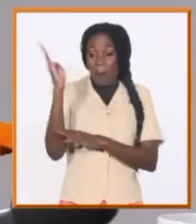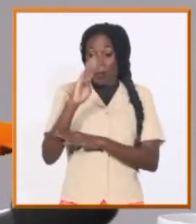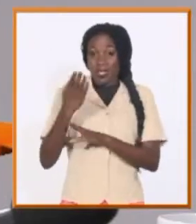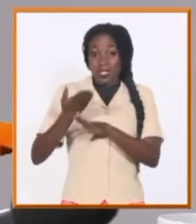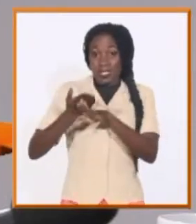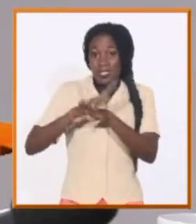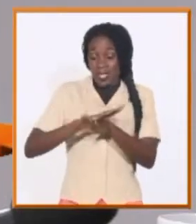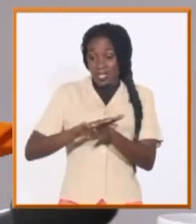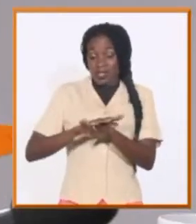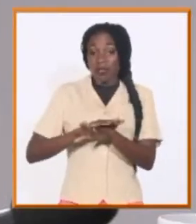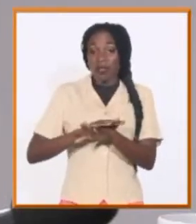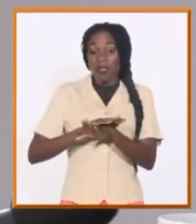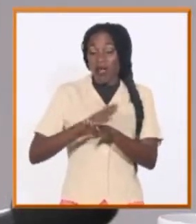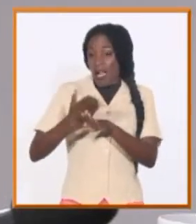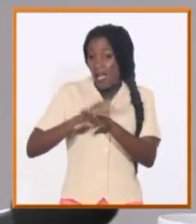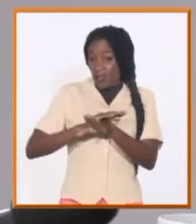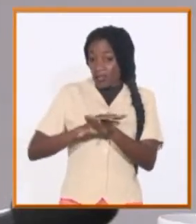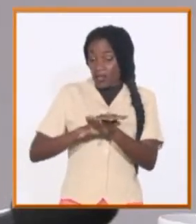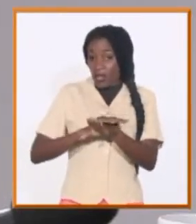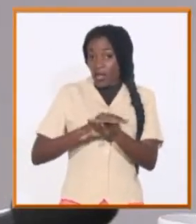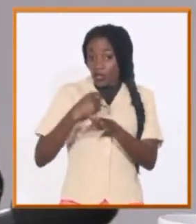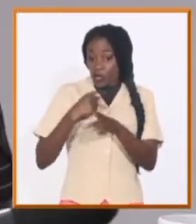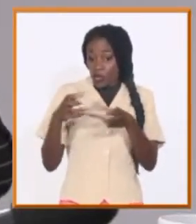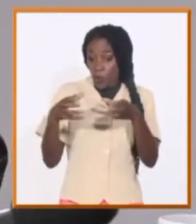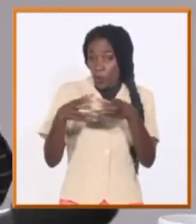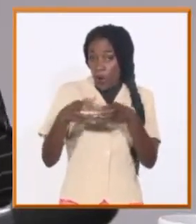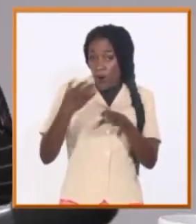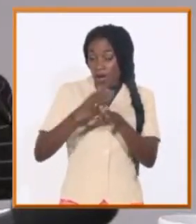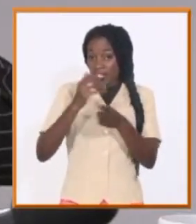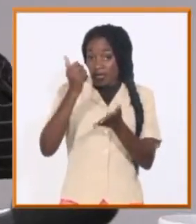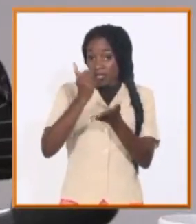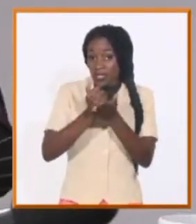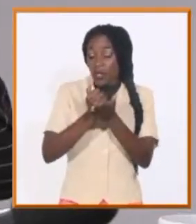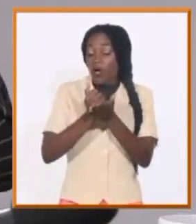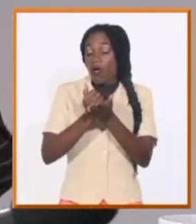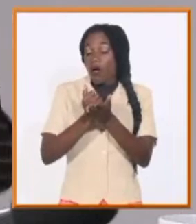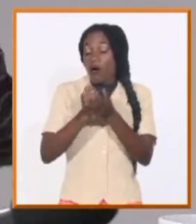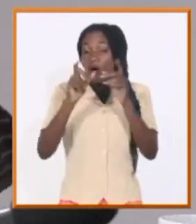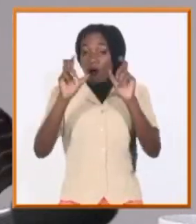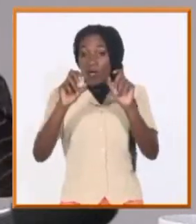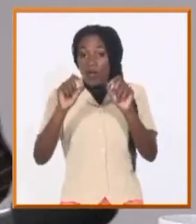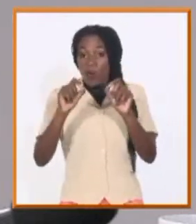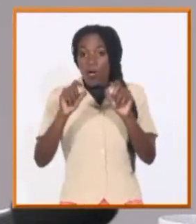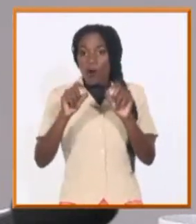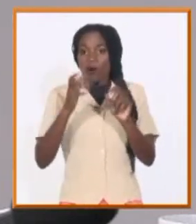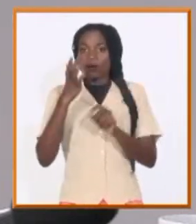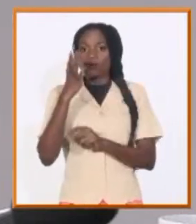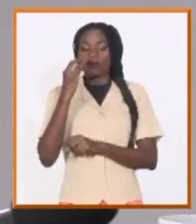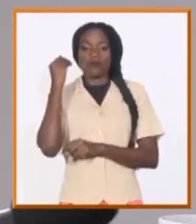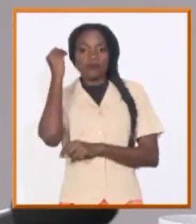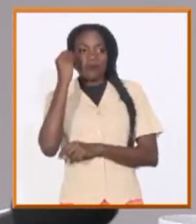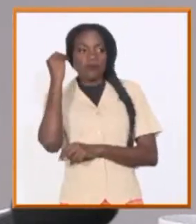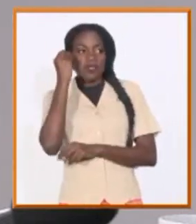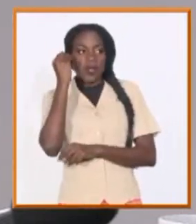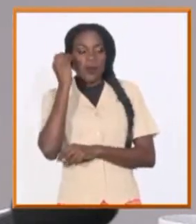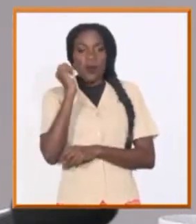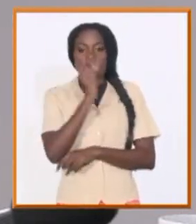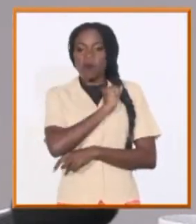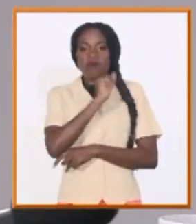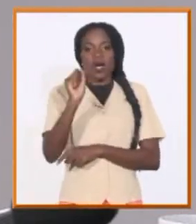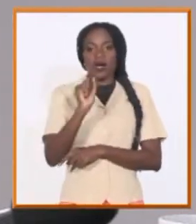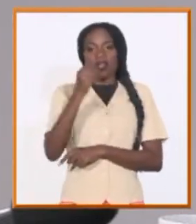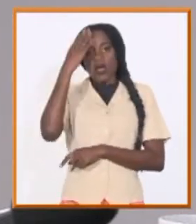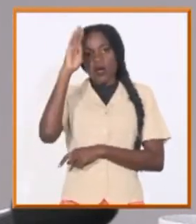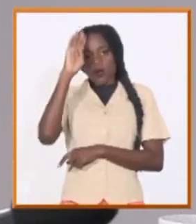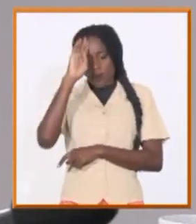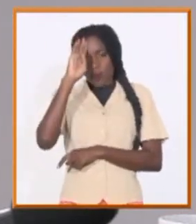a nuestros judocas en anteriores certámenes, eso lo tenían como, o sea, esa espinita lo tuvieron clavada, y yo me imagino, y